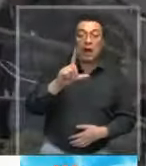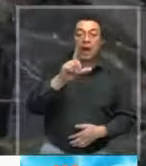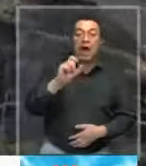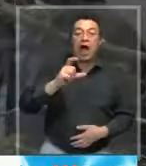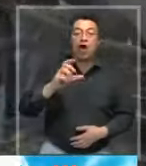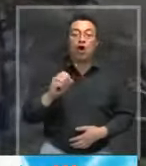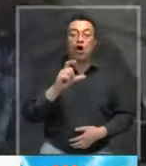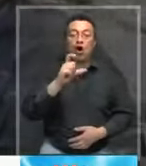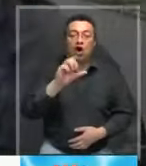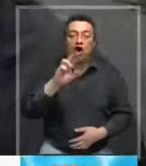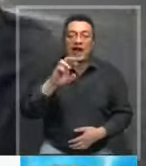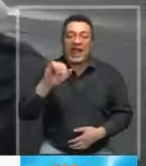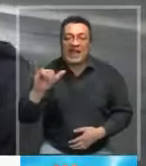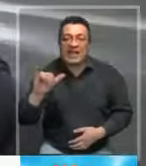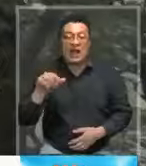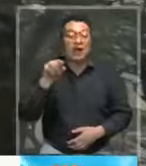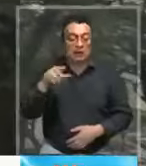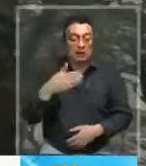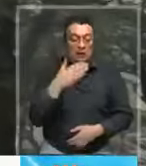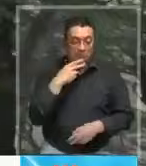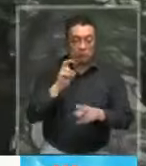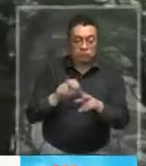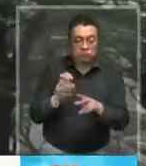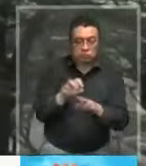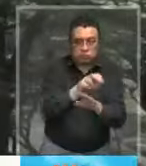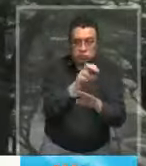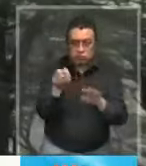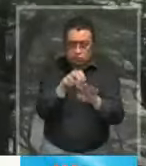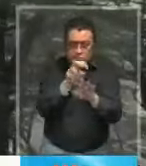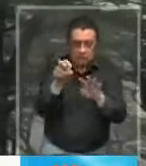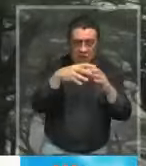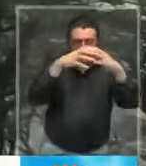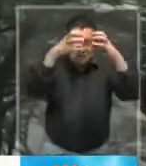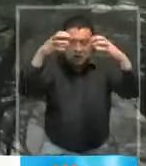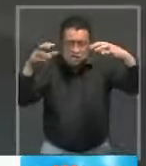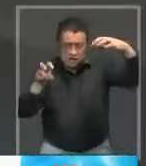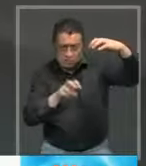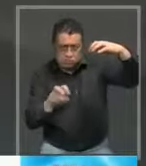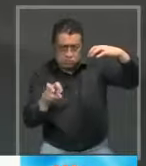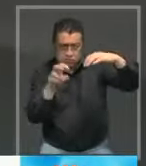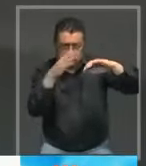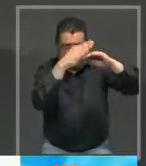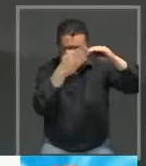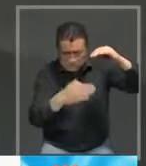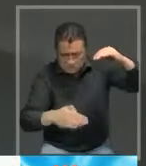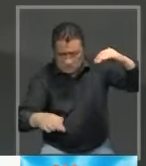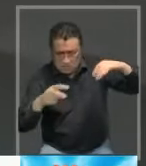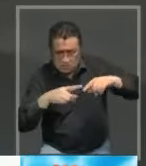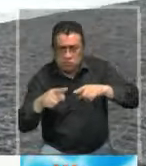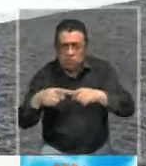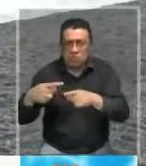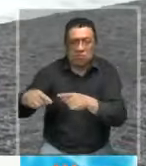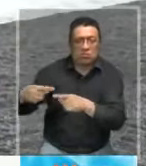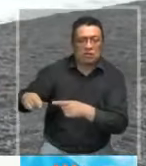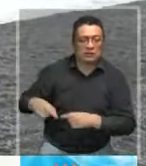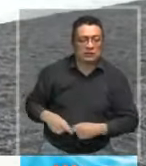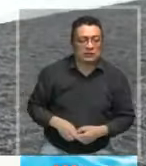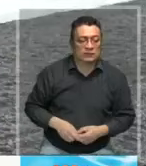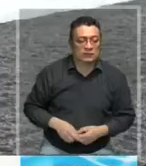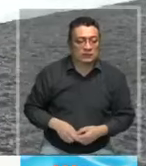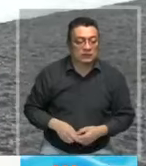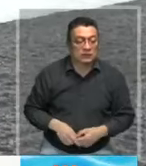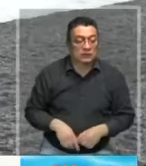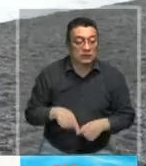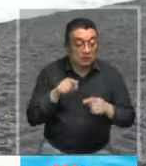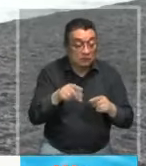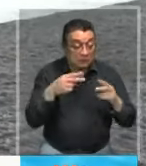con un paraíso en los senderos que serpentean a través de montañas escarpadas y valles profundos. No, I